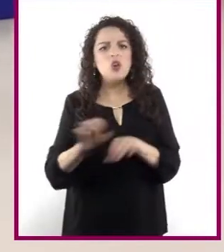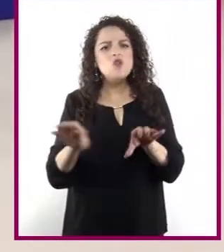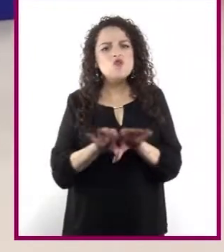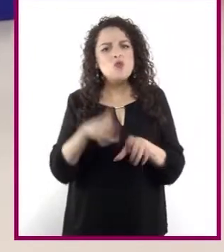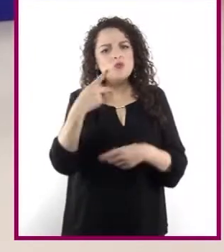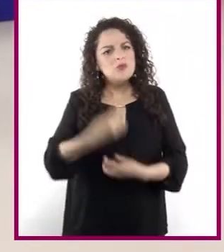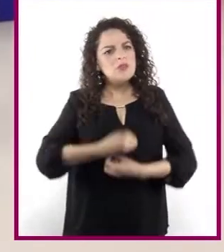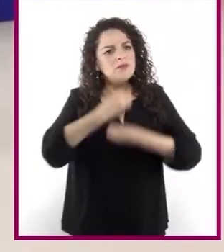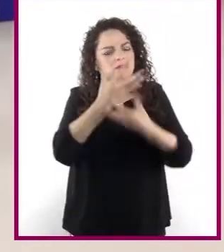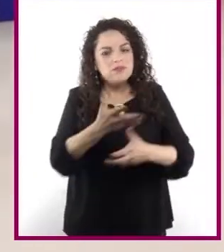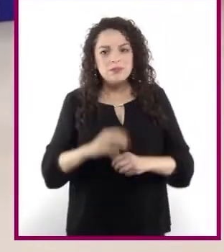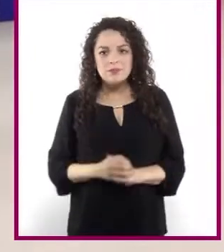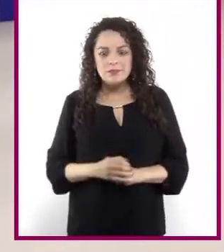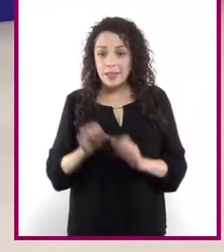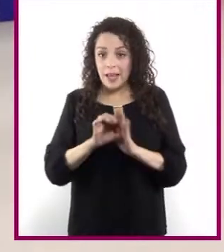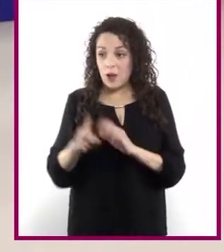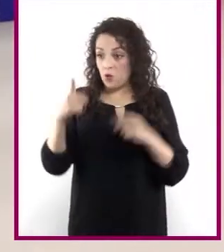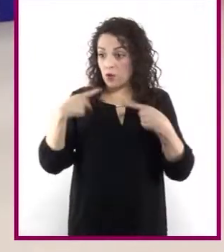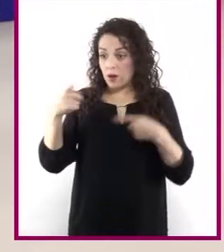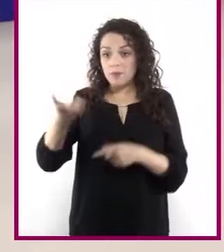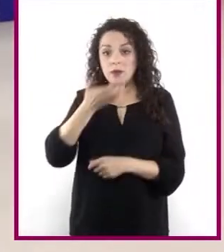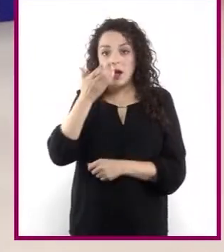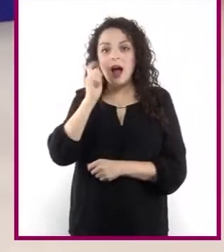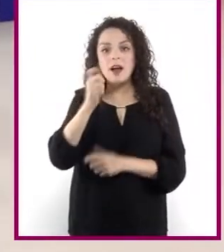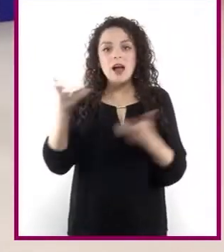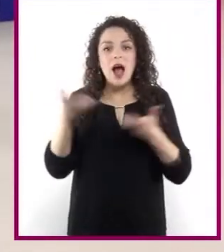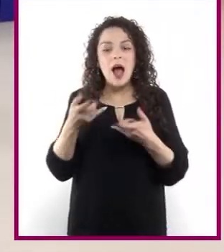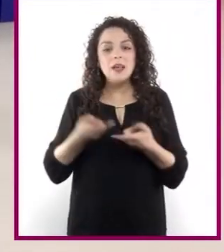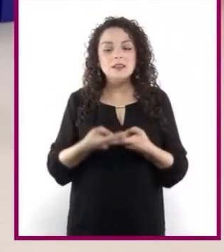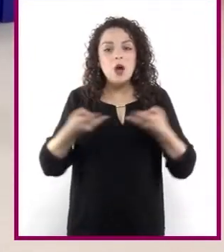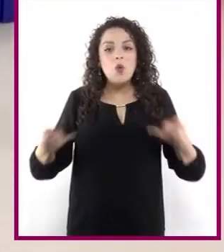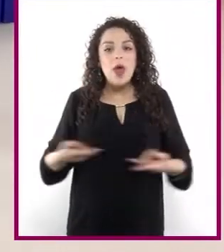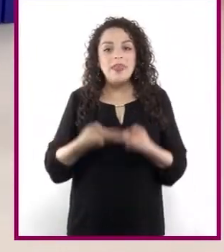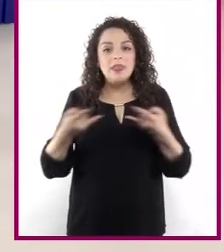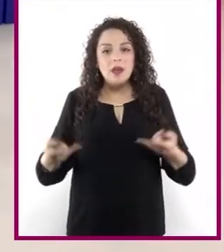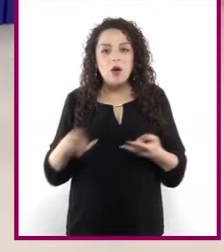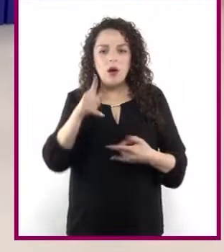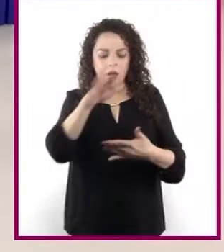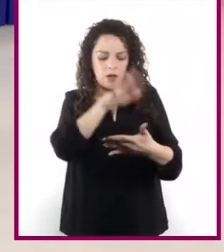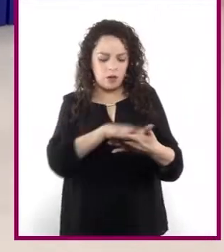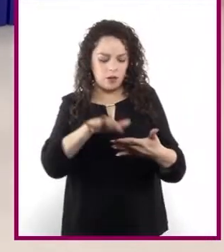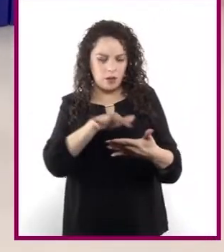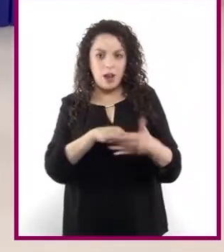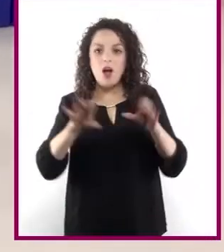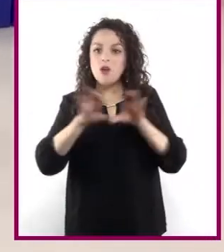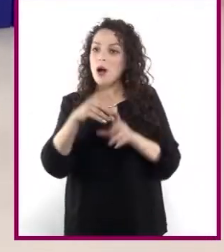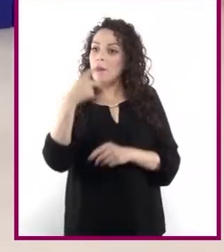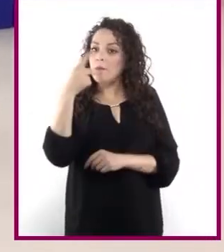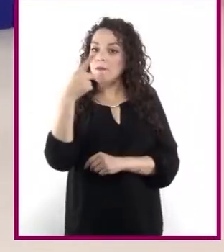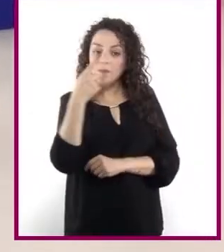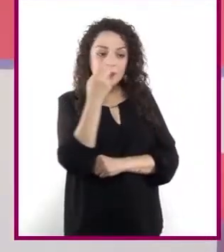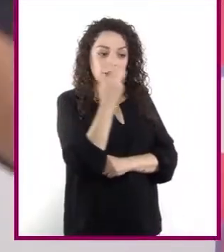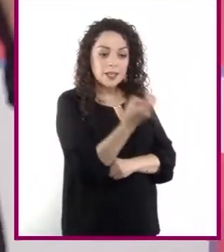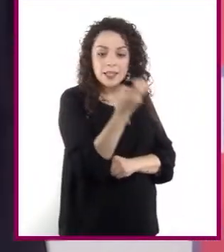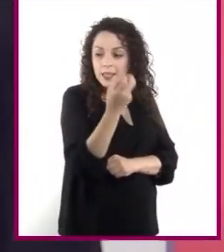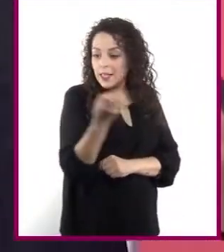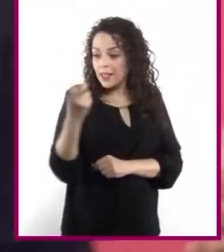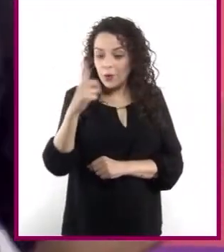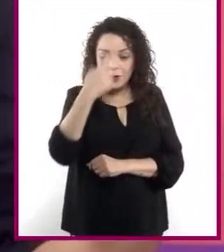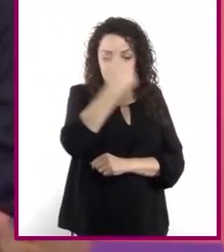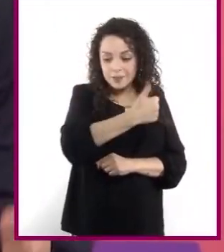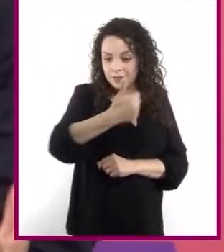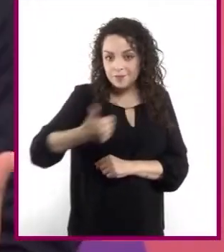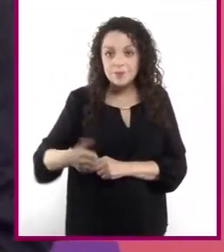Cuando un cuentista narra la historia, ¿cómo les da vida a los personajes? Y